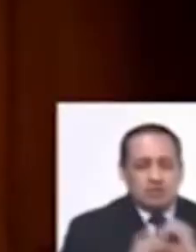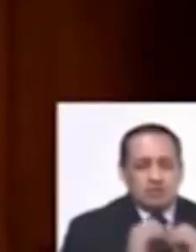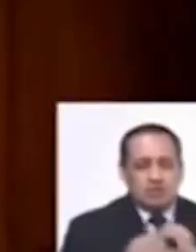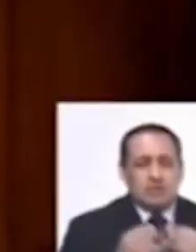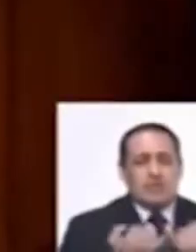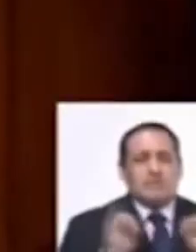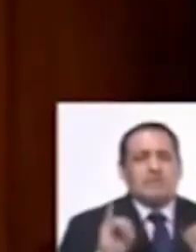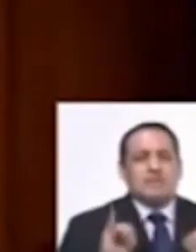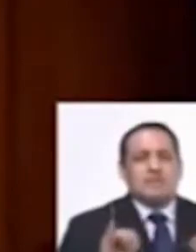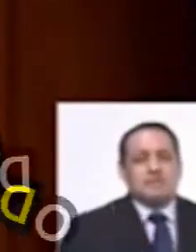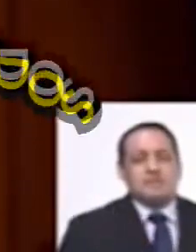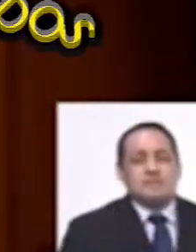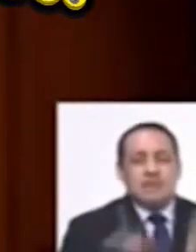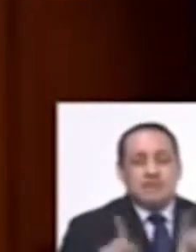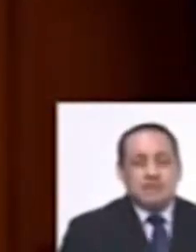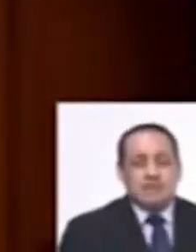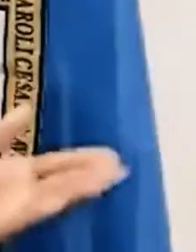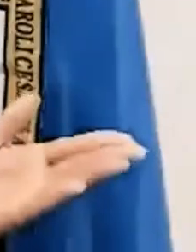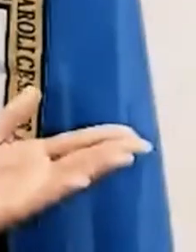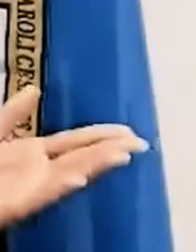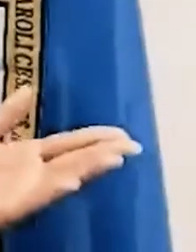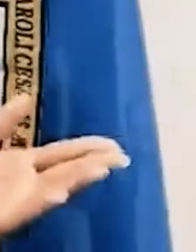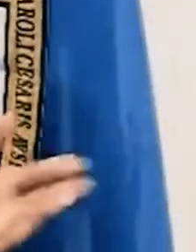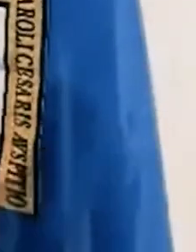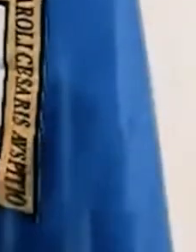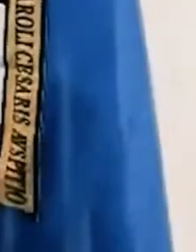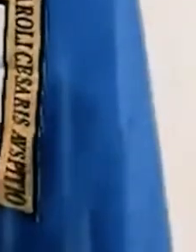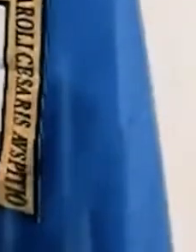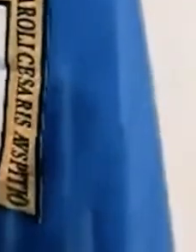al la Rob sueltos